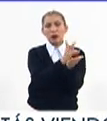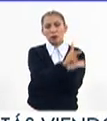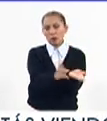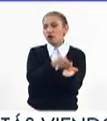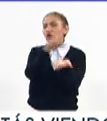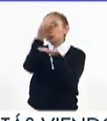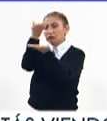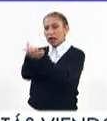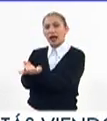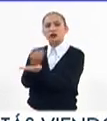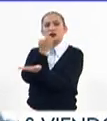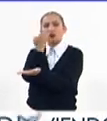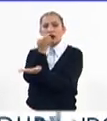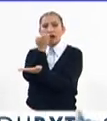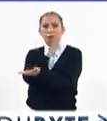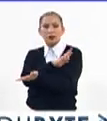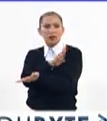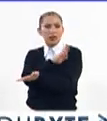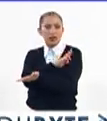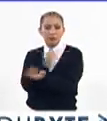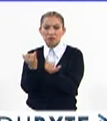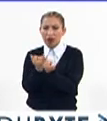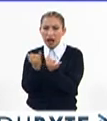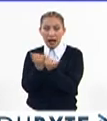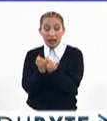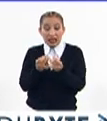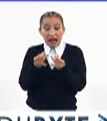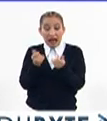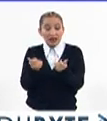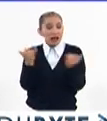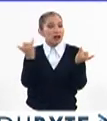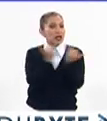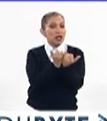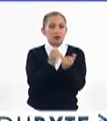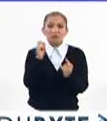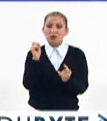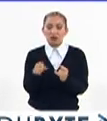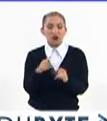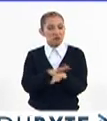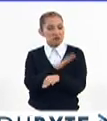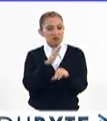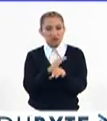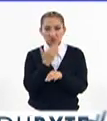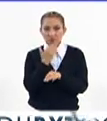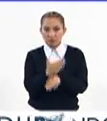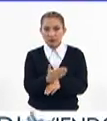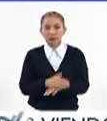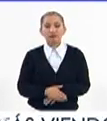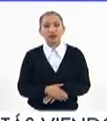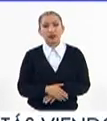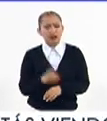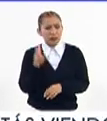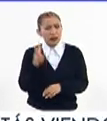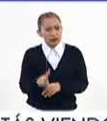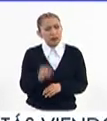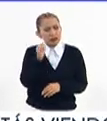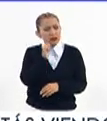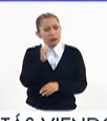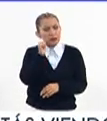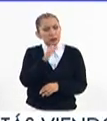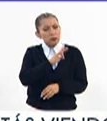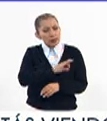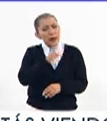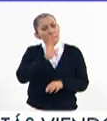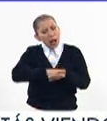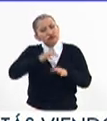que le ofrecemos al sector privado. La calidad es buena. Indudablemente siempre se